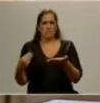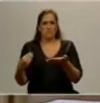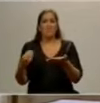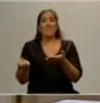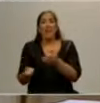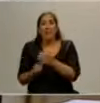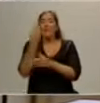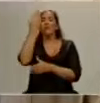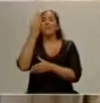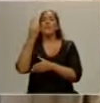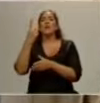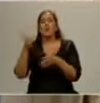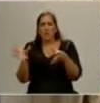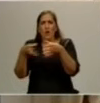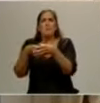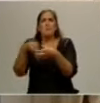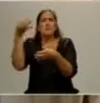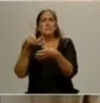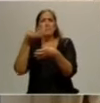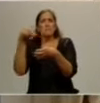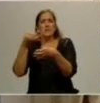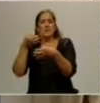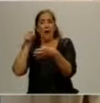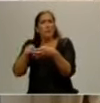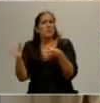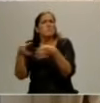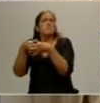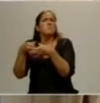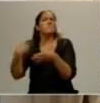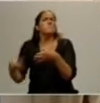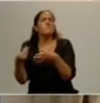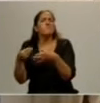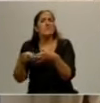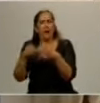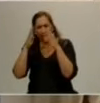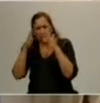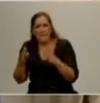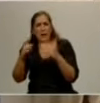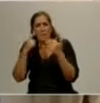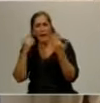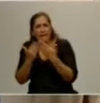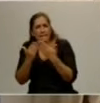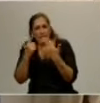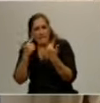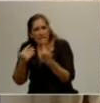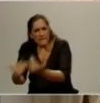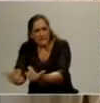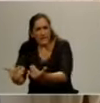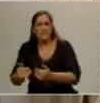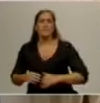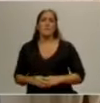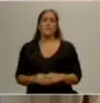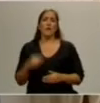unidad especial de investigación. Voy a leer la parte resolutiva.